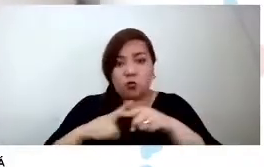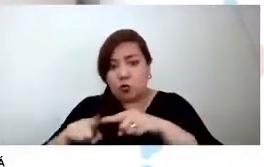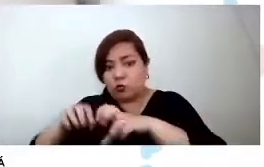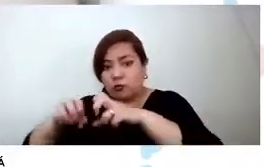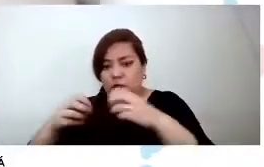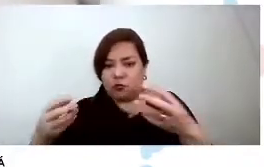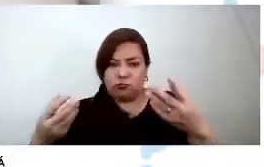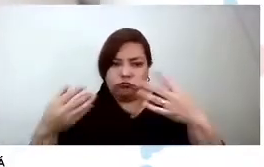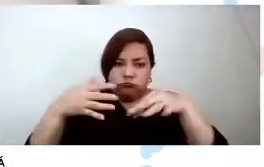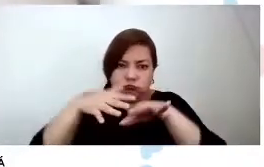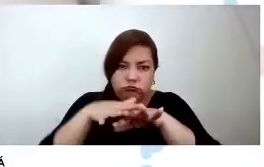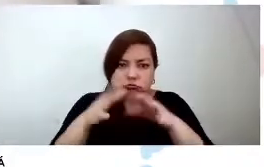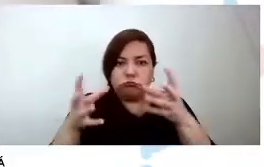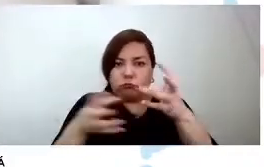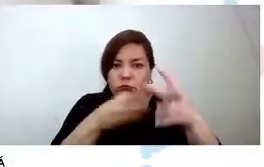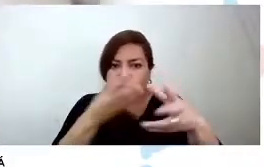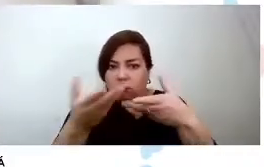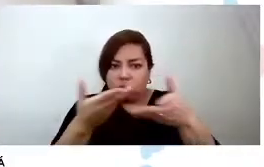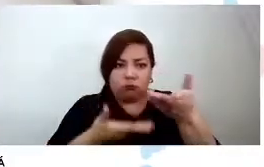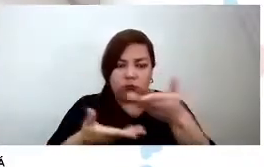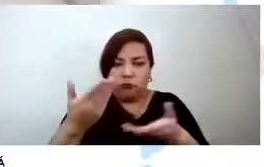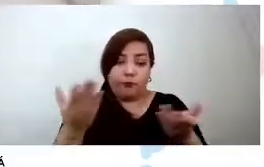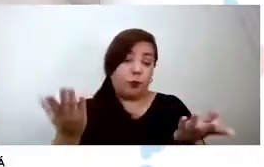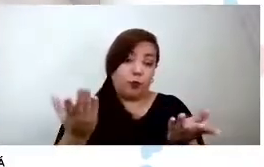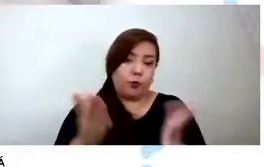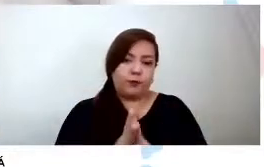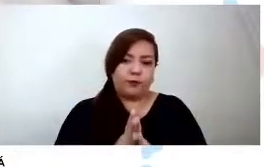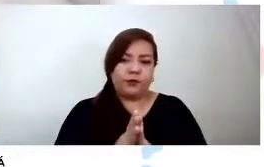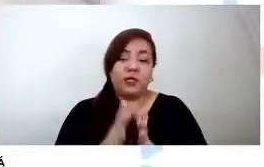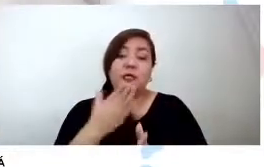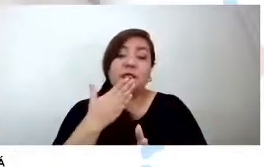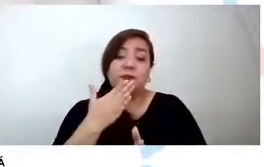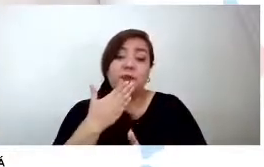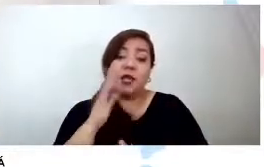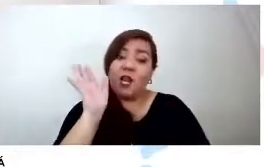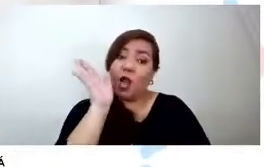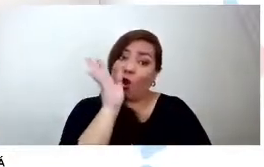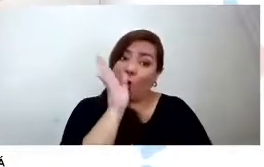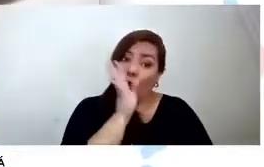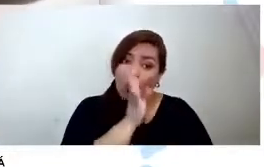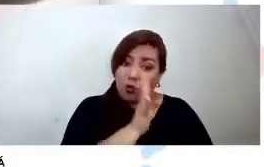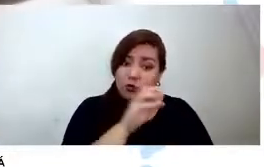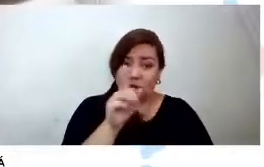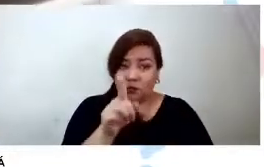¿Sí? Ahora, la coloración que tiene este fósil